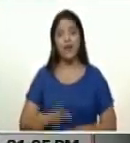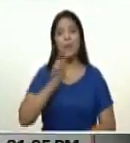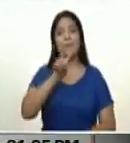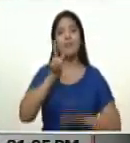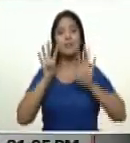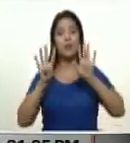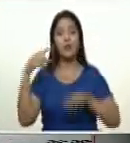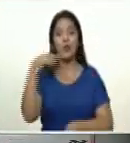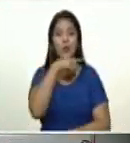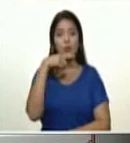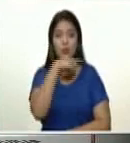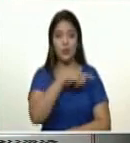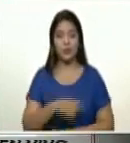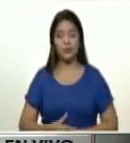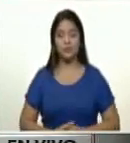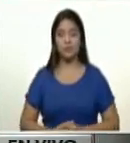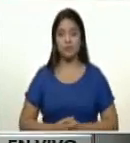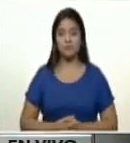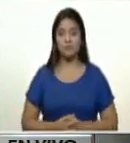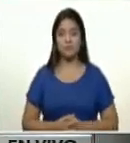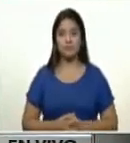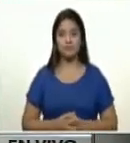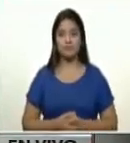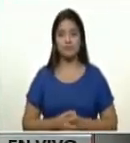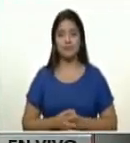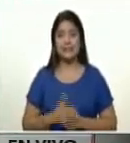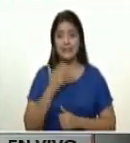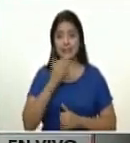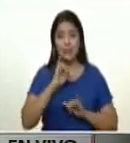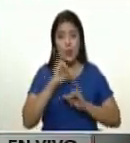29 de octubre, ya se despide octubre,